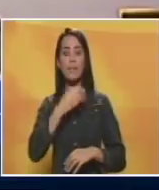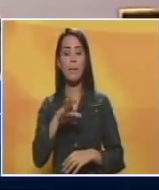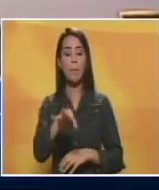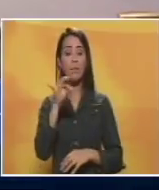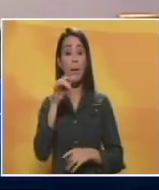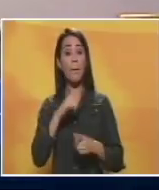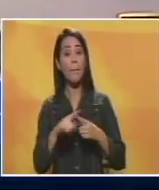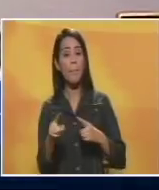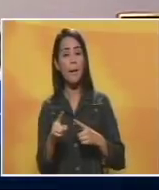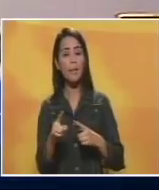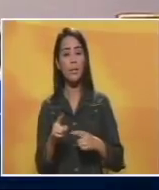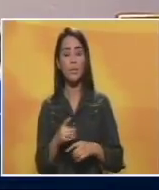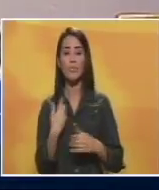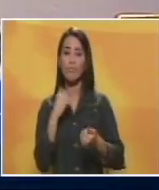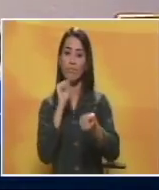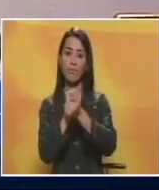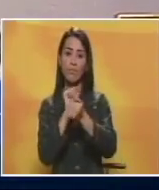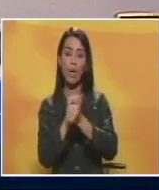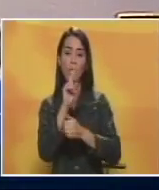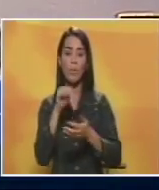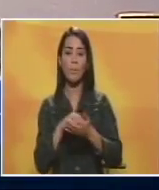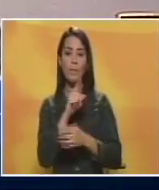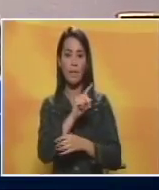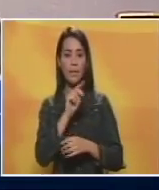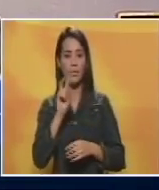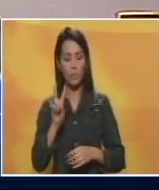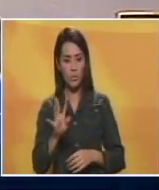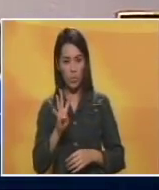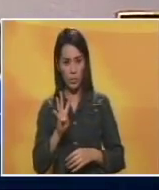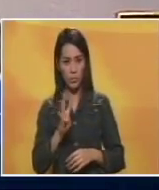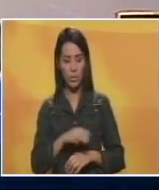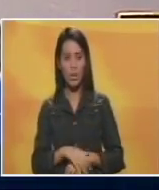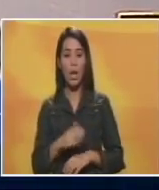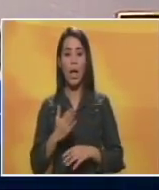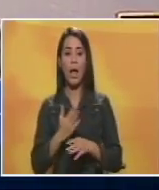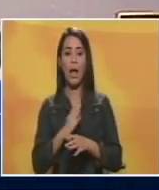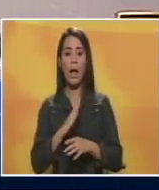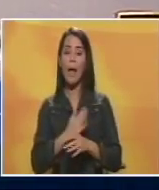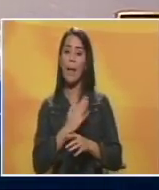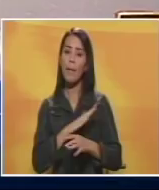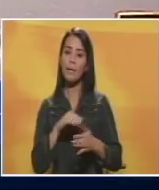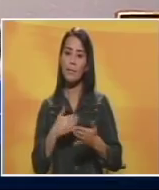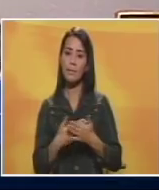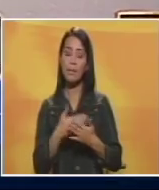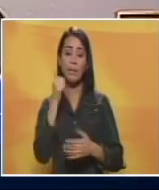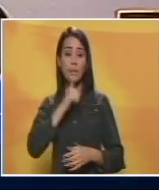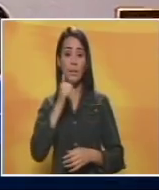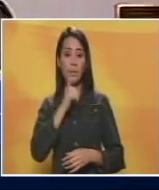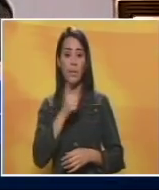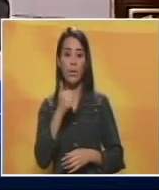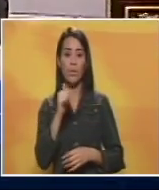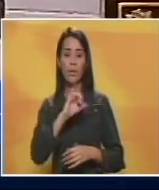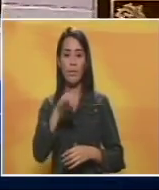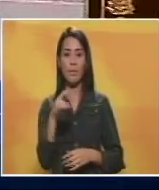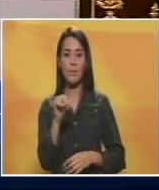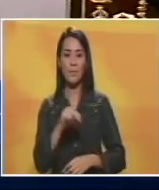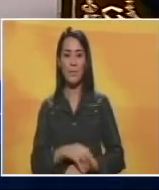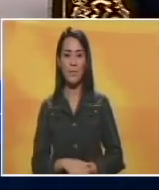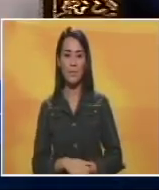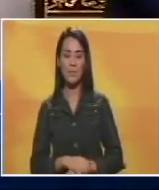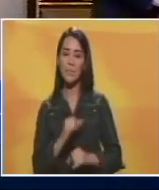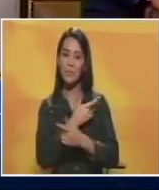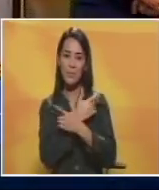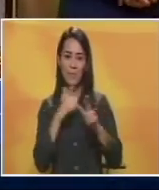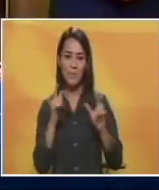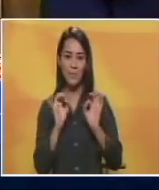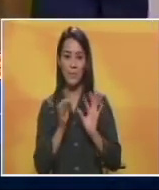pero estaba en prisión desde 2014 hasta el pasado sábado 2 de junio, cuando salió de la cárcel en la